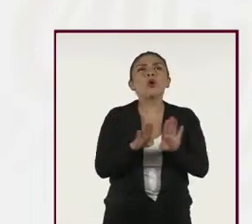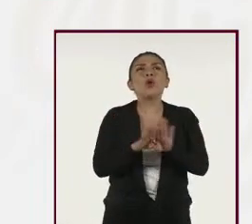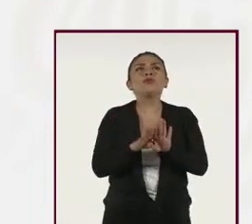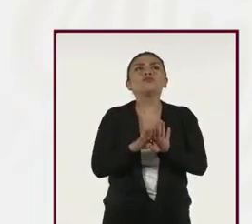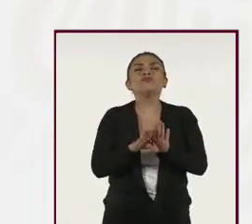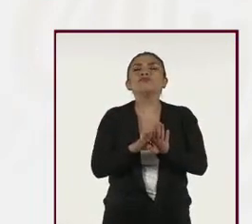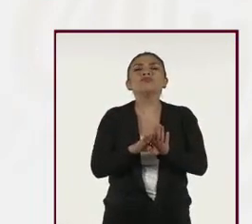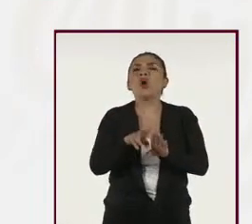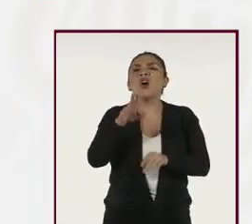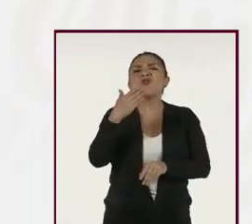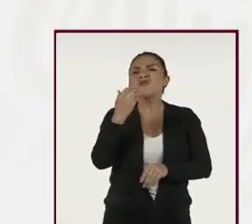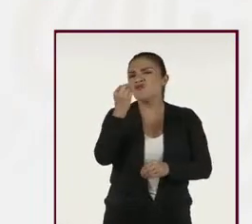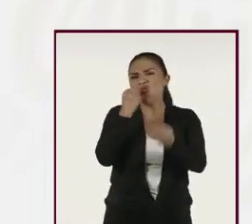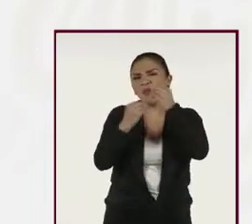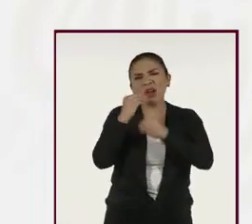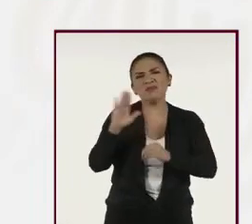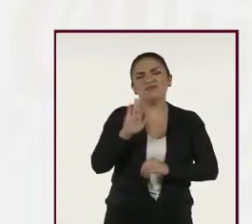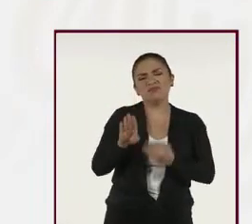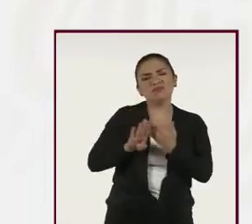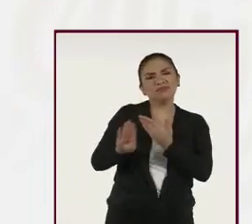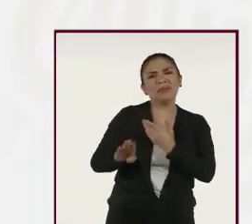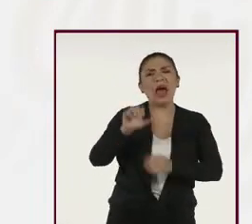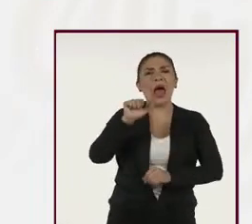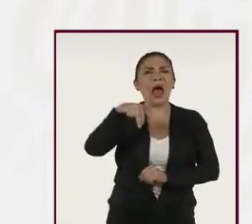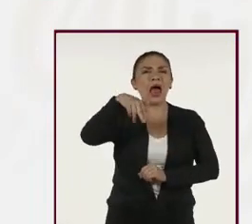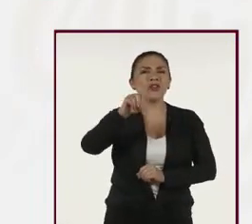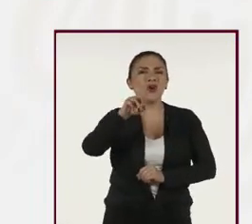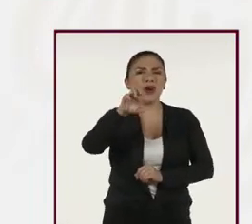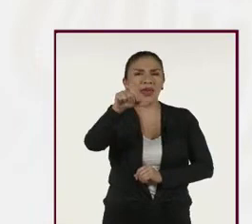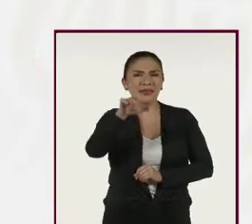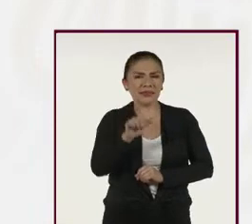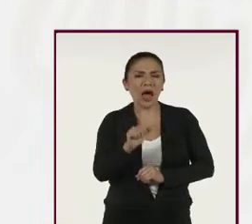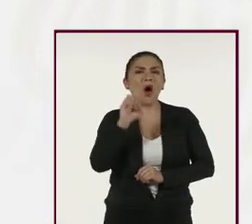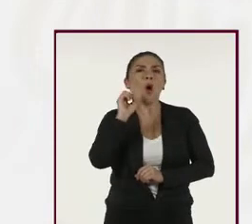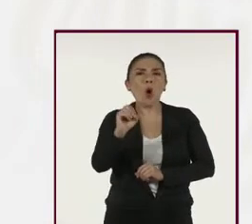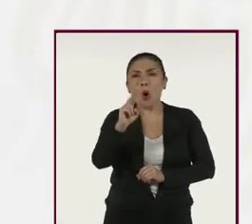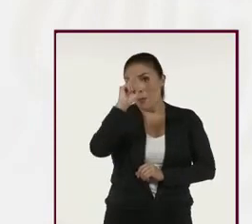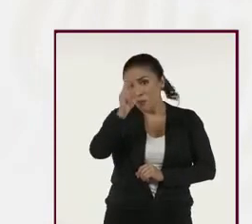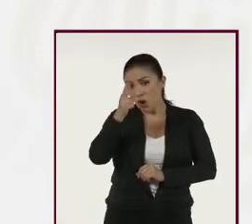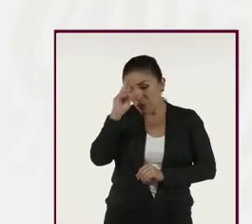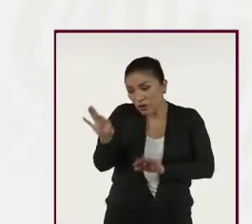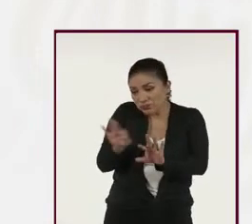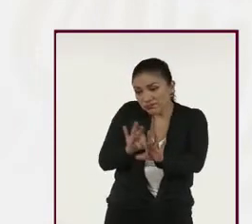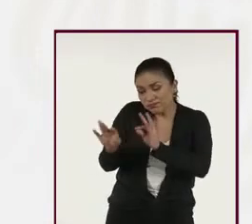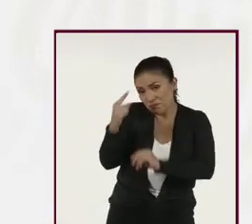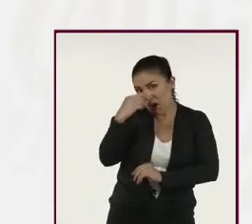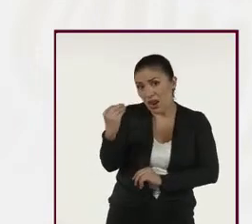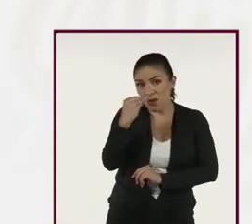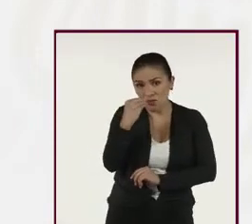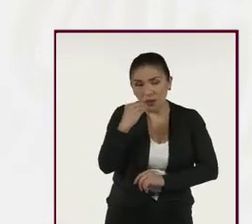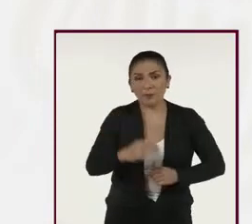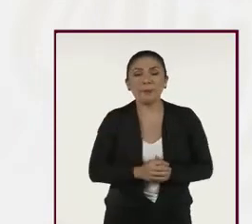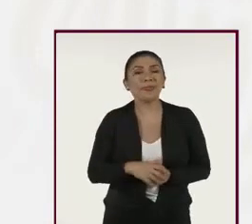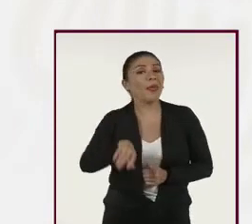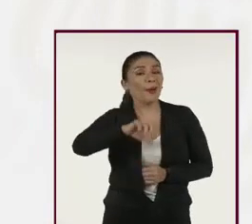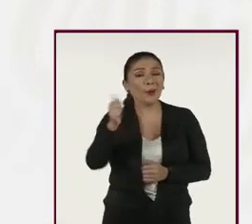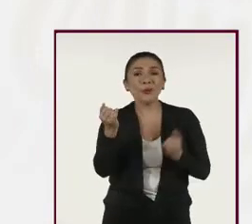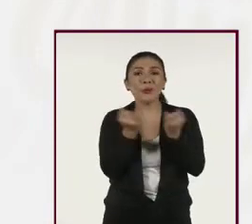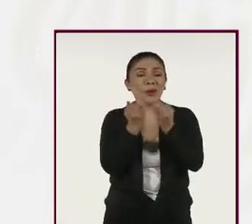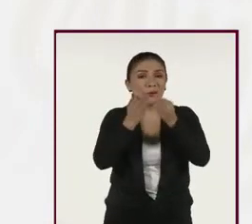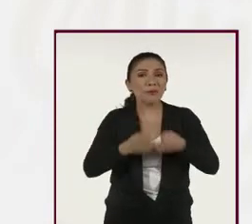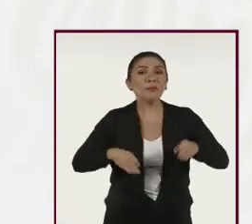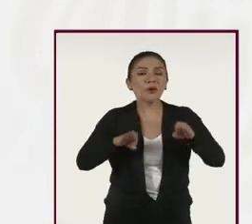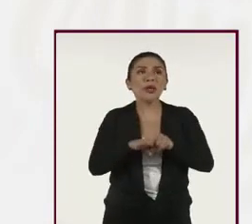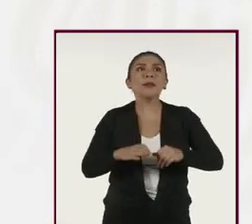un cuadro de anorexia o llegaron a presentar inicialmente periodos de restricción. También algo muy importante es